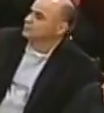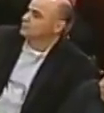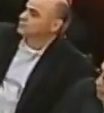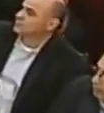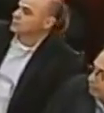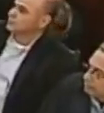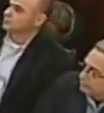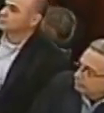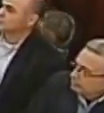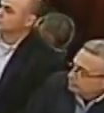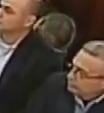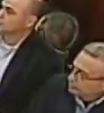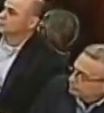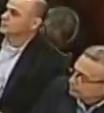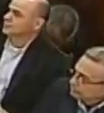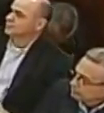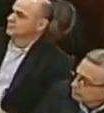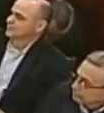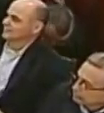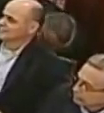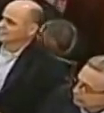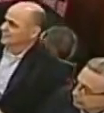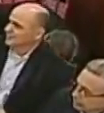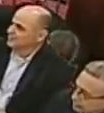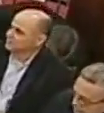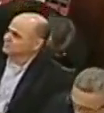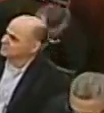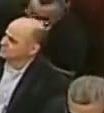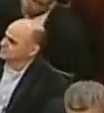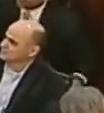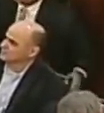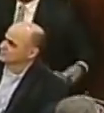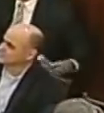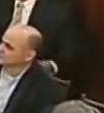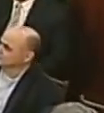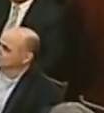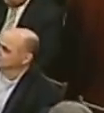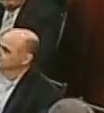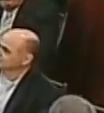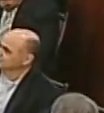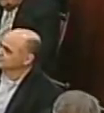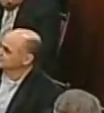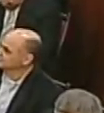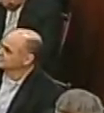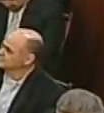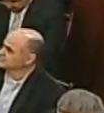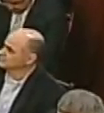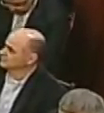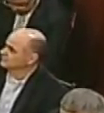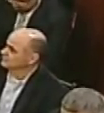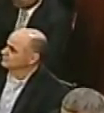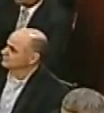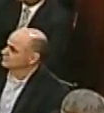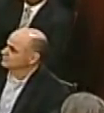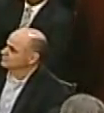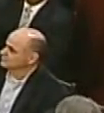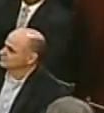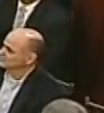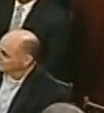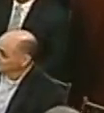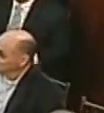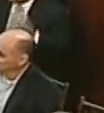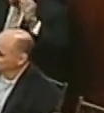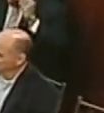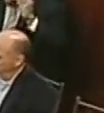venezolano. Durante más de 2 horas los gobernadores y autoridades han discutido diversos temas. Escuchemos. Bienvenida a nuestro querido